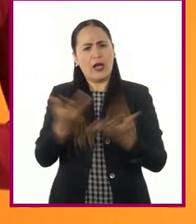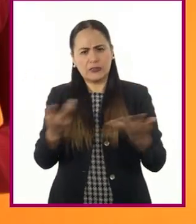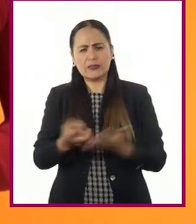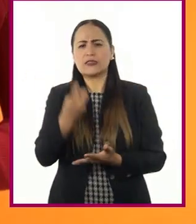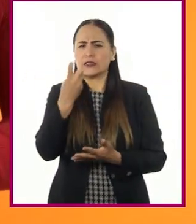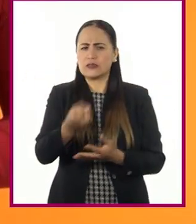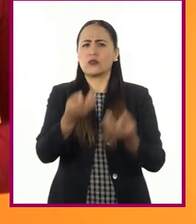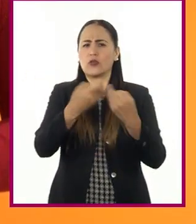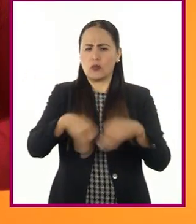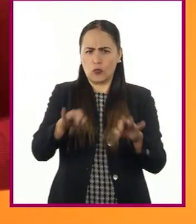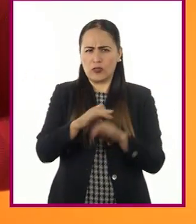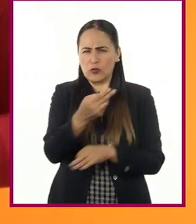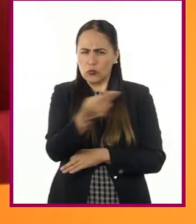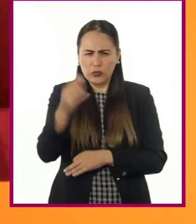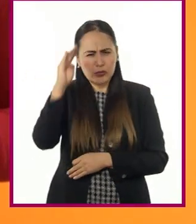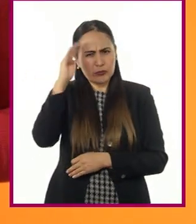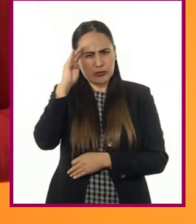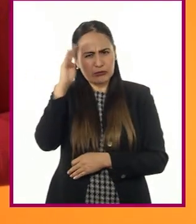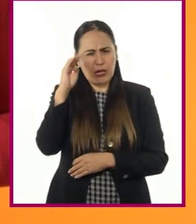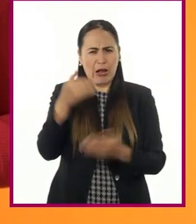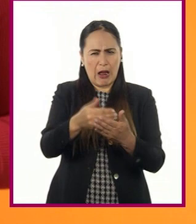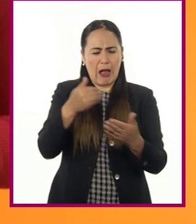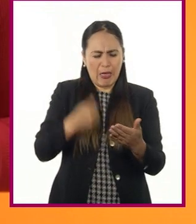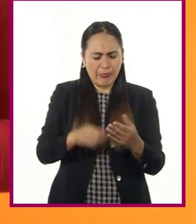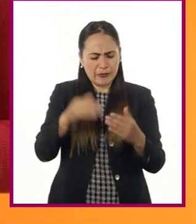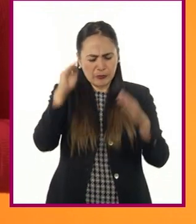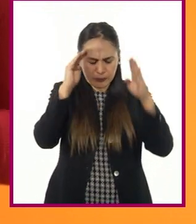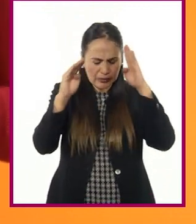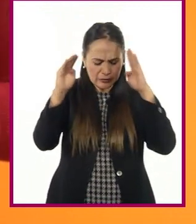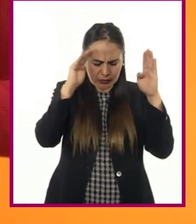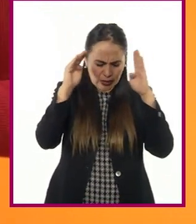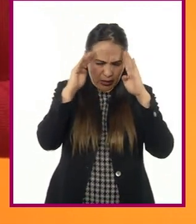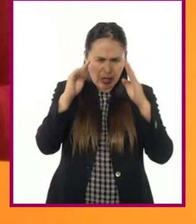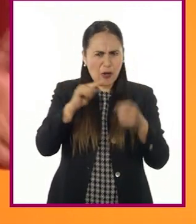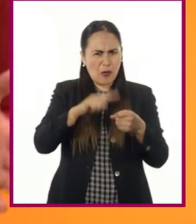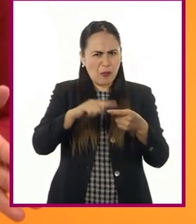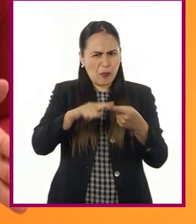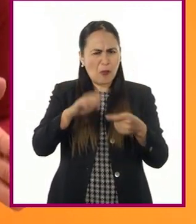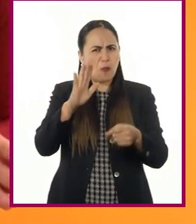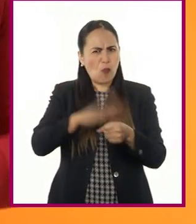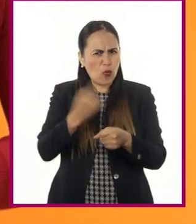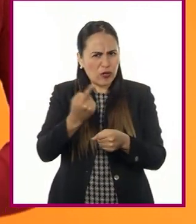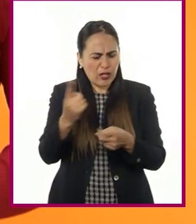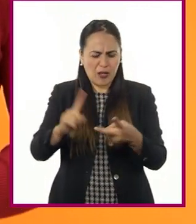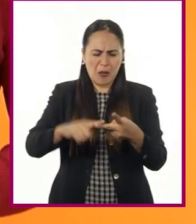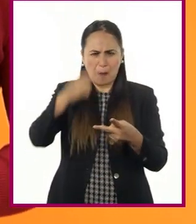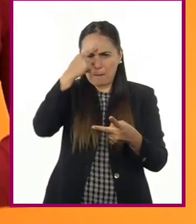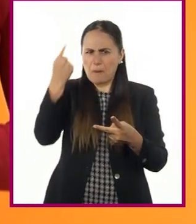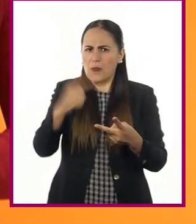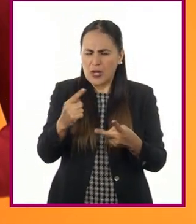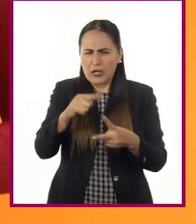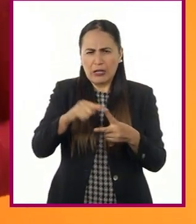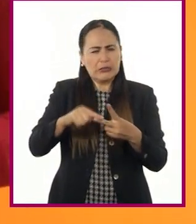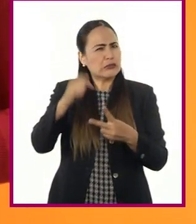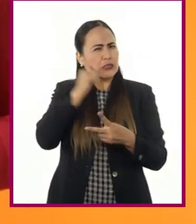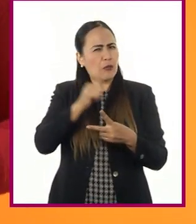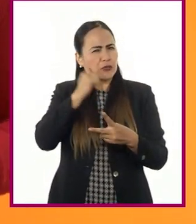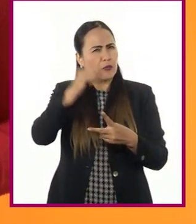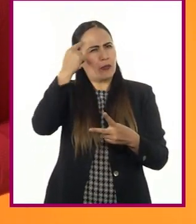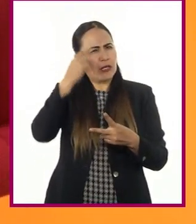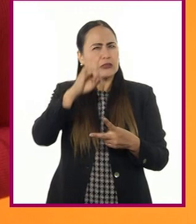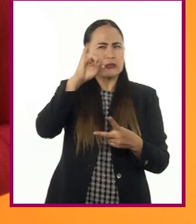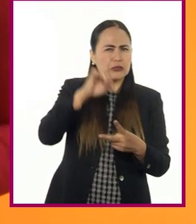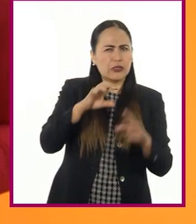tendrán que analizar cada situación y hacerse preguntas como ¿por qué y para qué? Si hacerlo o no.